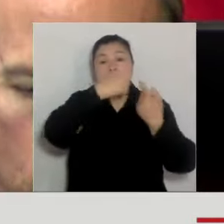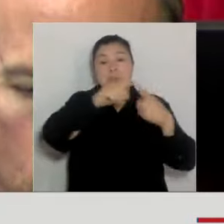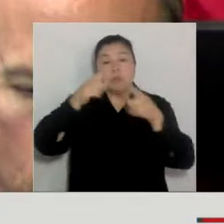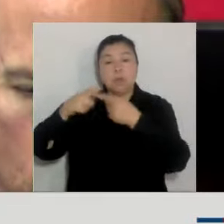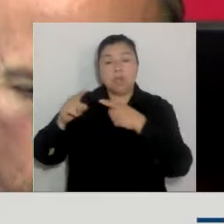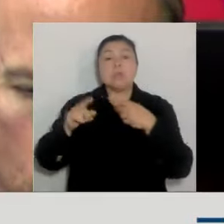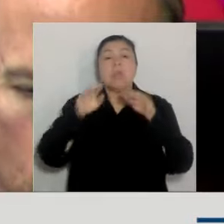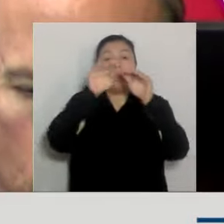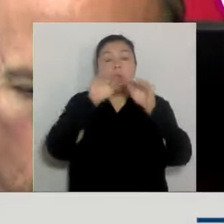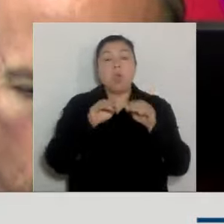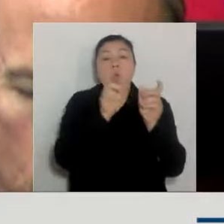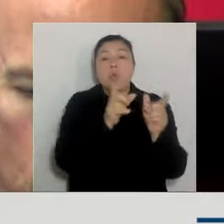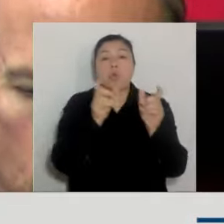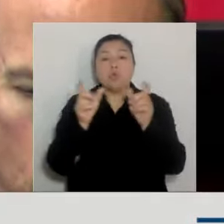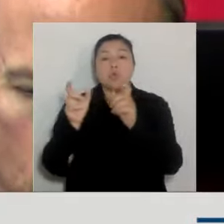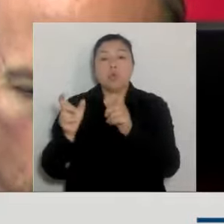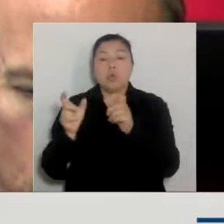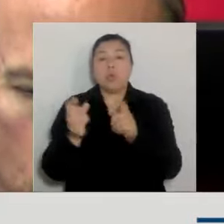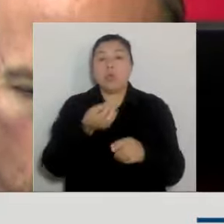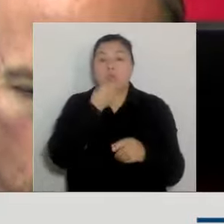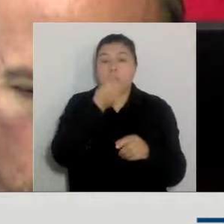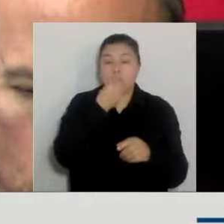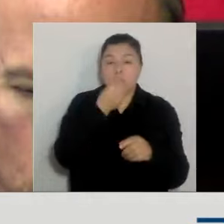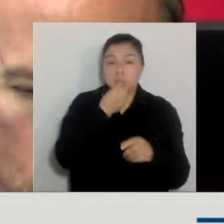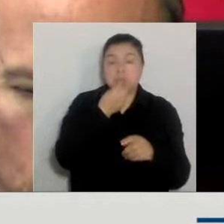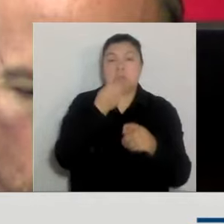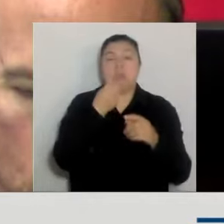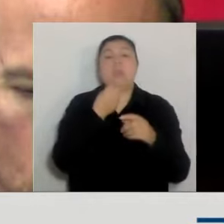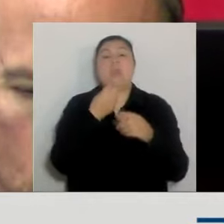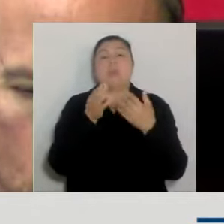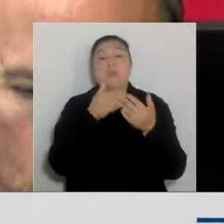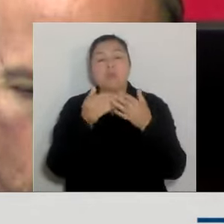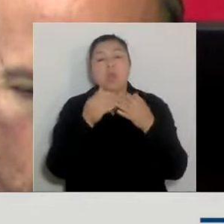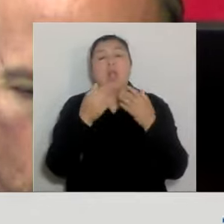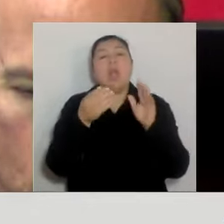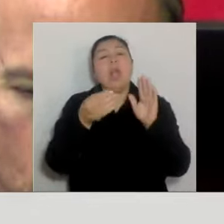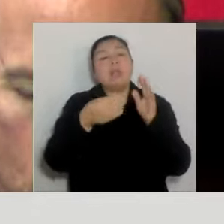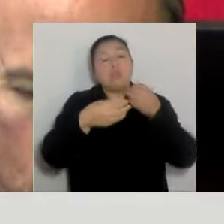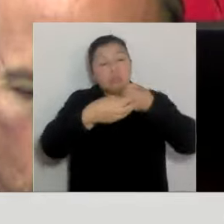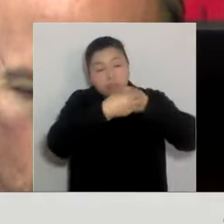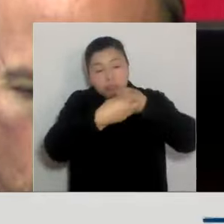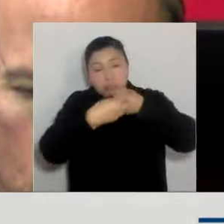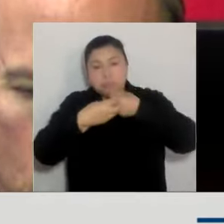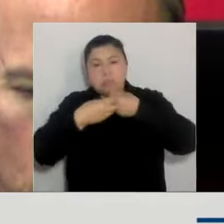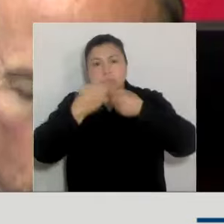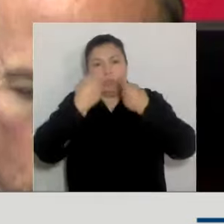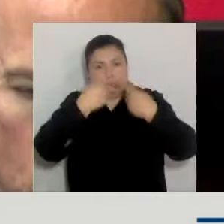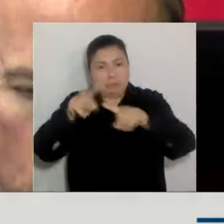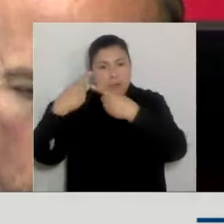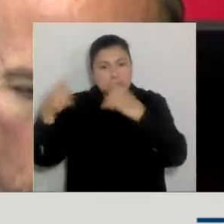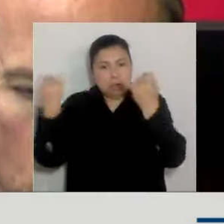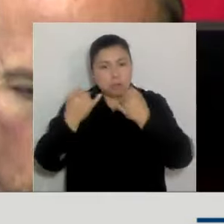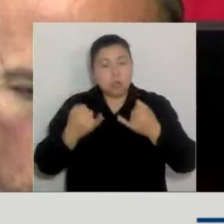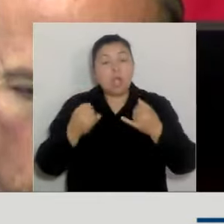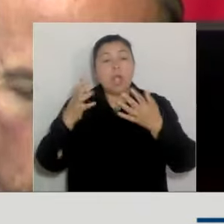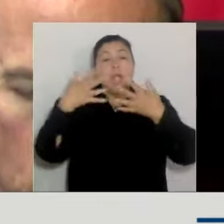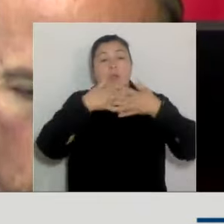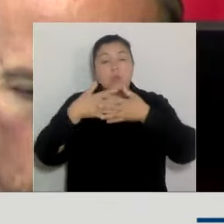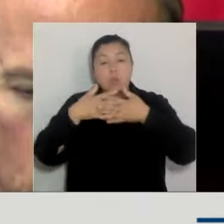tipo de regulaciones con distintas formas y distintos usos con etiquetado o con otras formas se ha hecho en Estados Unidos la Unión